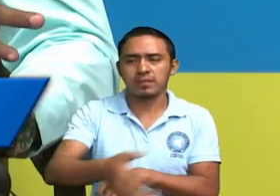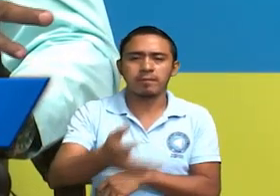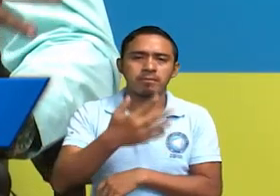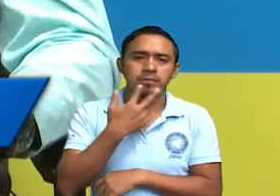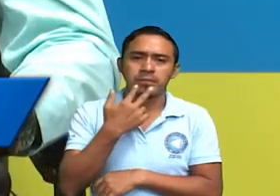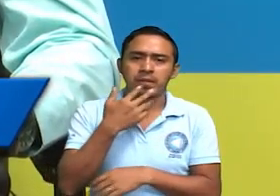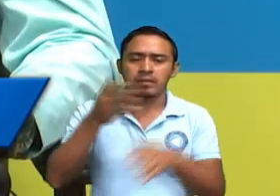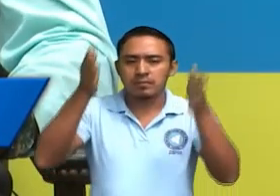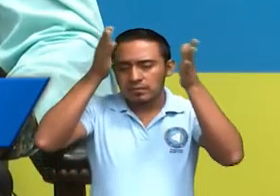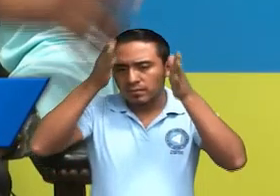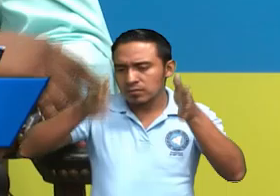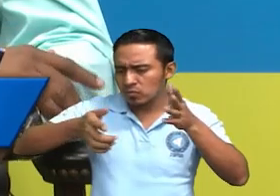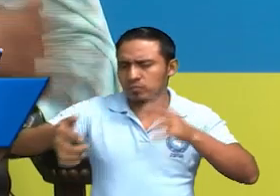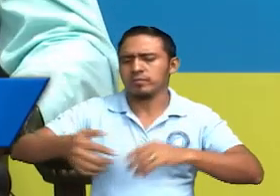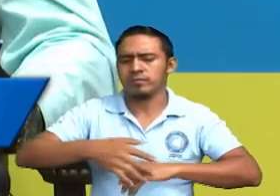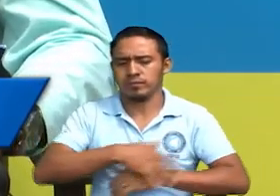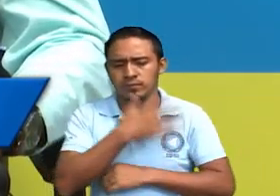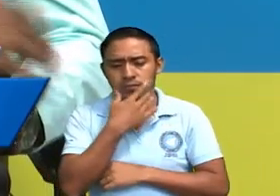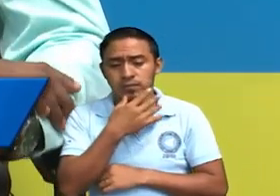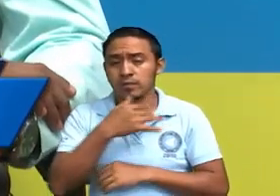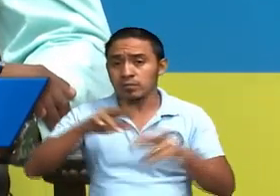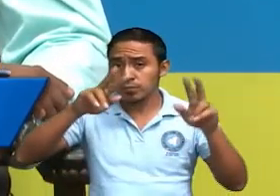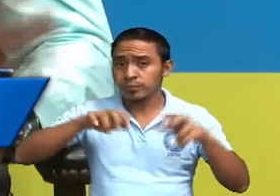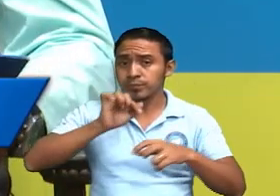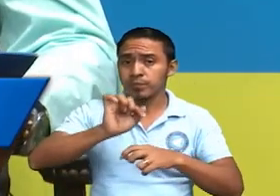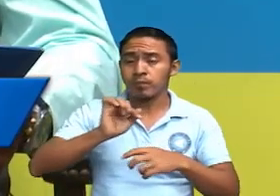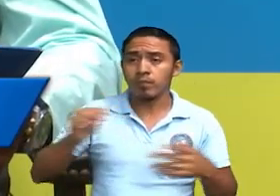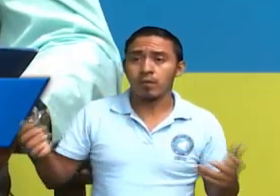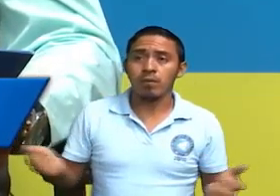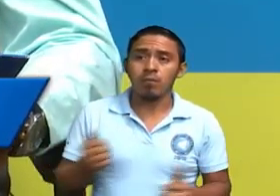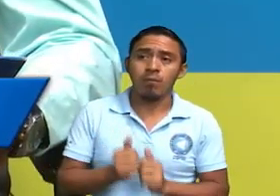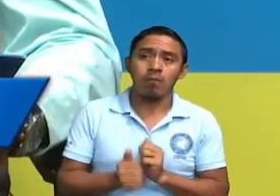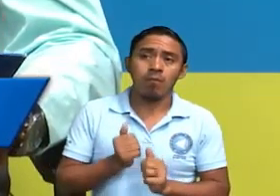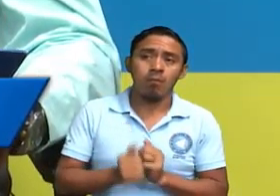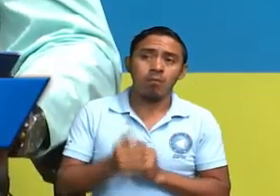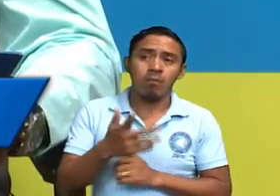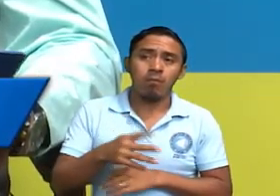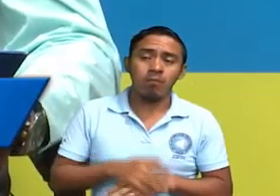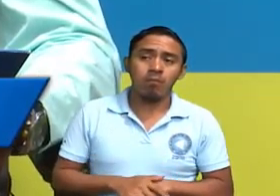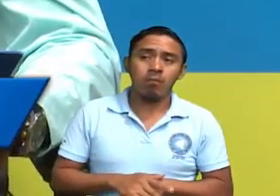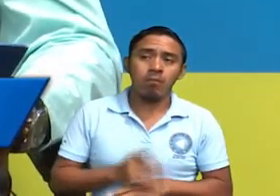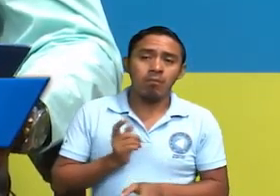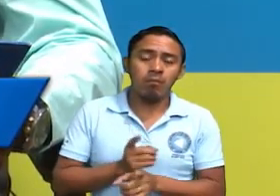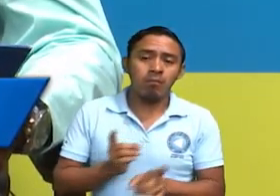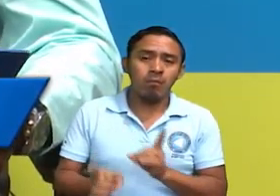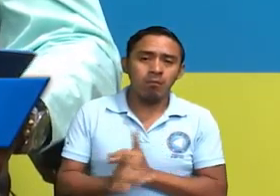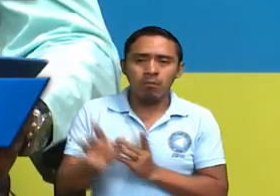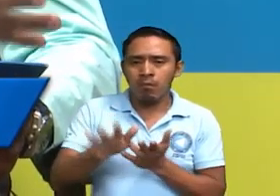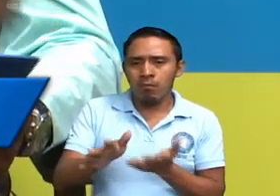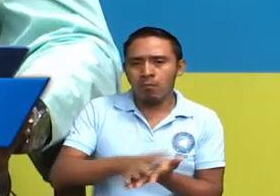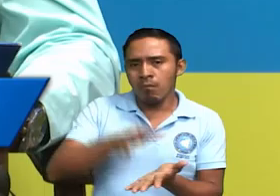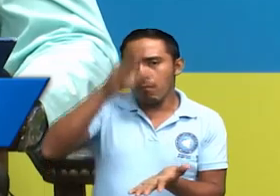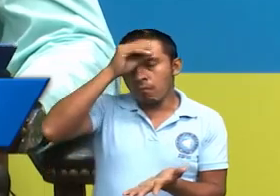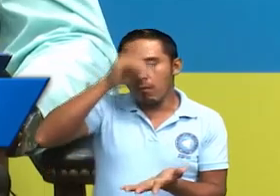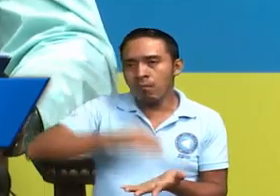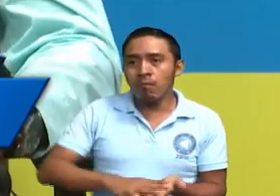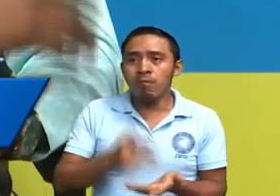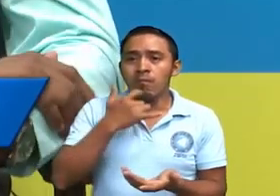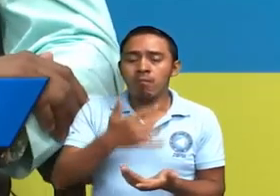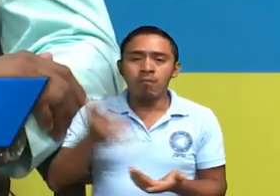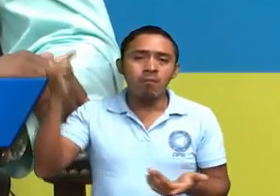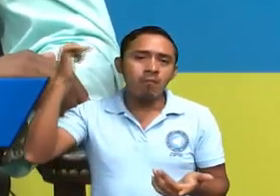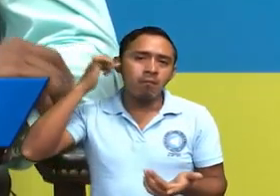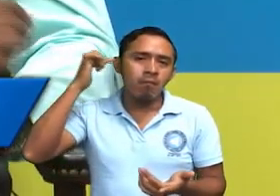prestamos atención a esos problemas que pueden ser, por ejemplo, debe tener algún problema de aprendizaje por el hecho de no escuchar muy